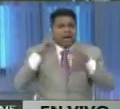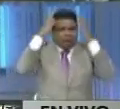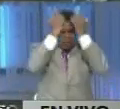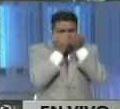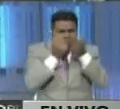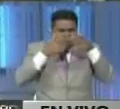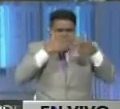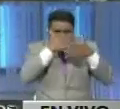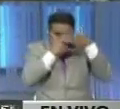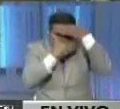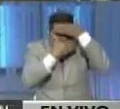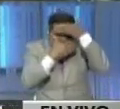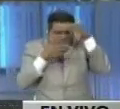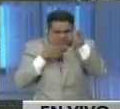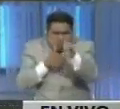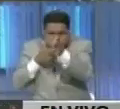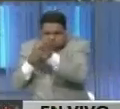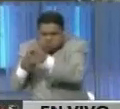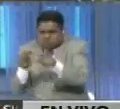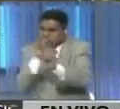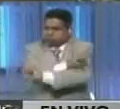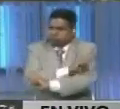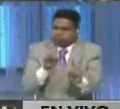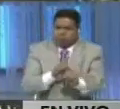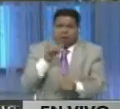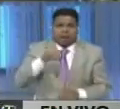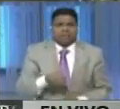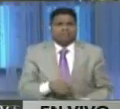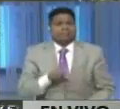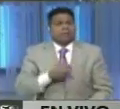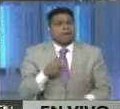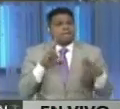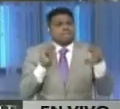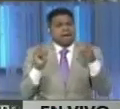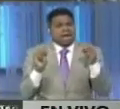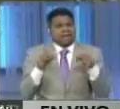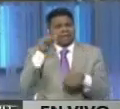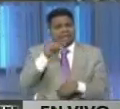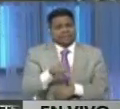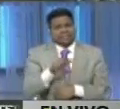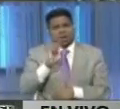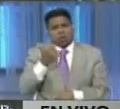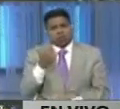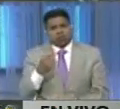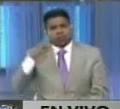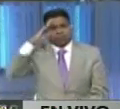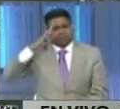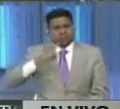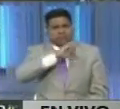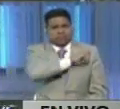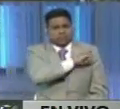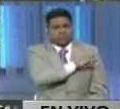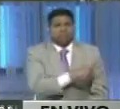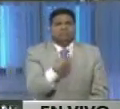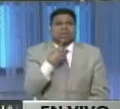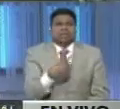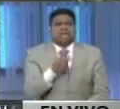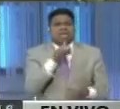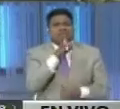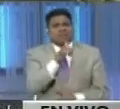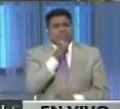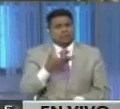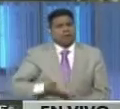desestabilización en nuestro territorio voy hablar brevemente la palabra al almirante remijio ceballo para que también le informe acerca de